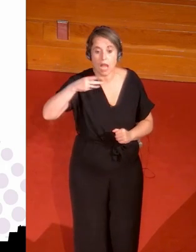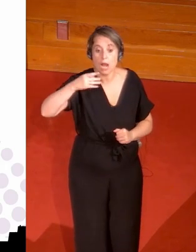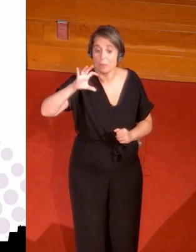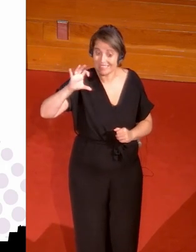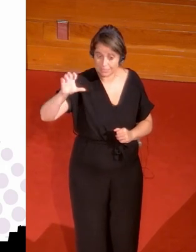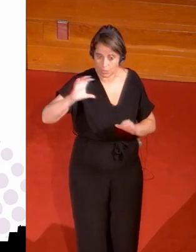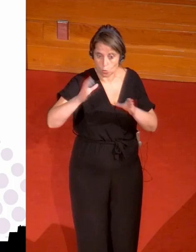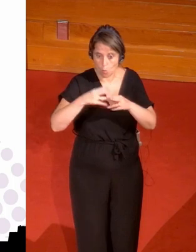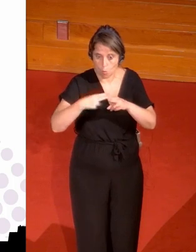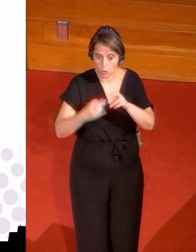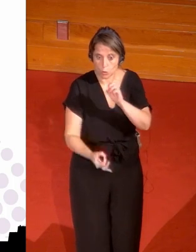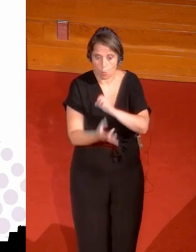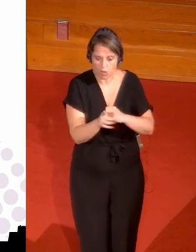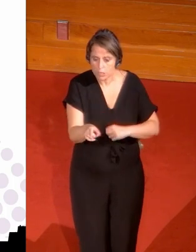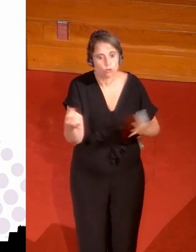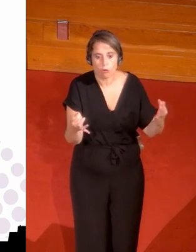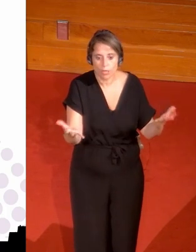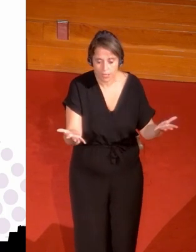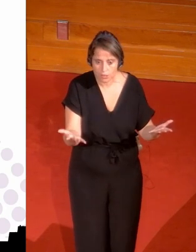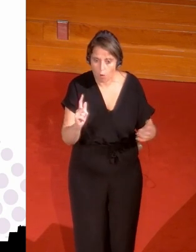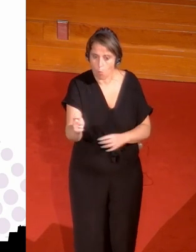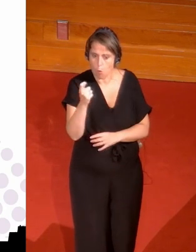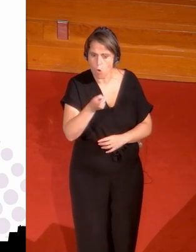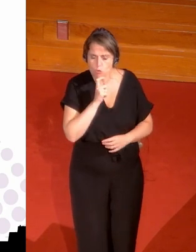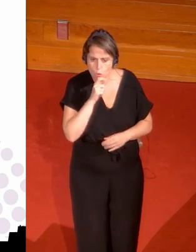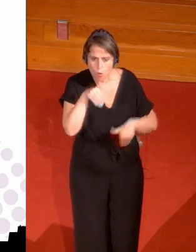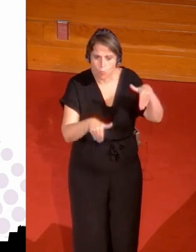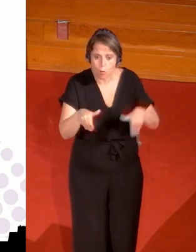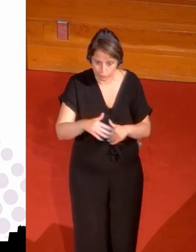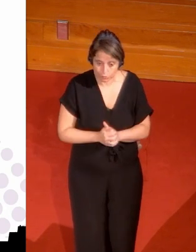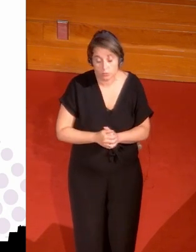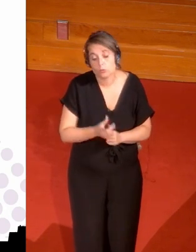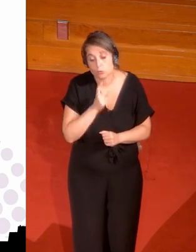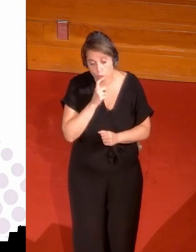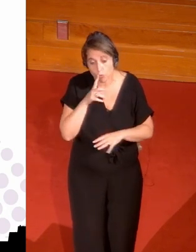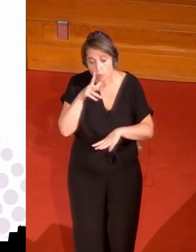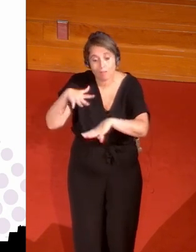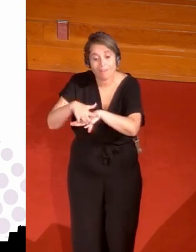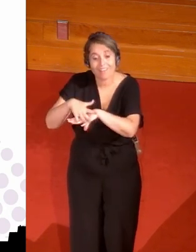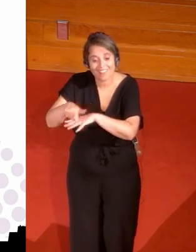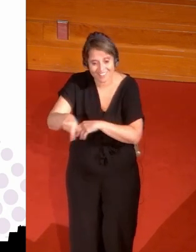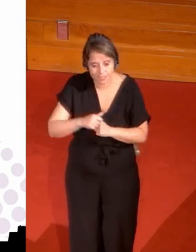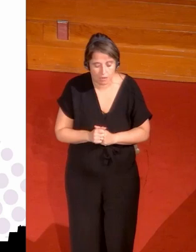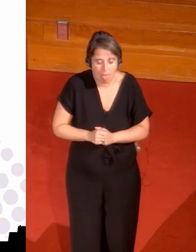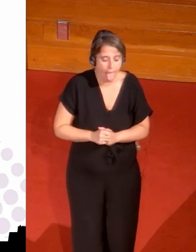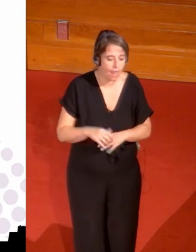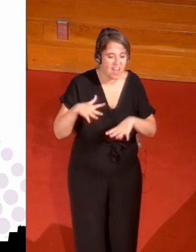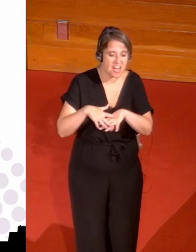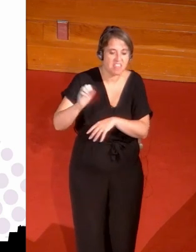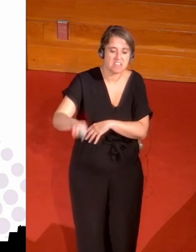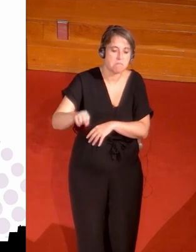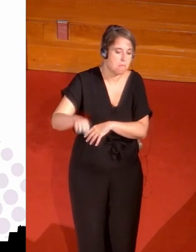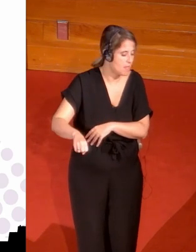de dónde ha salido Cómo ha conseguido estos votos Pues pueses estaba en las redes esas redes que dices